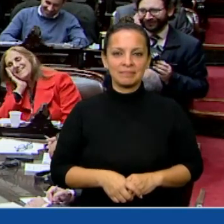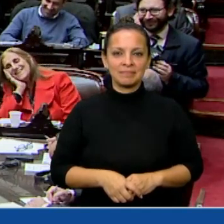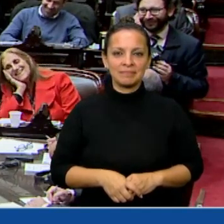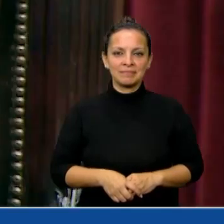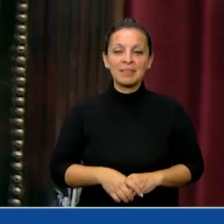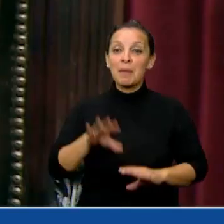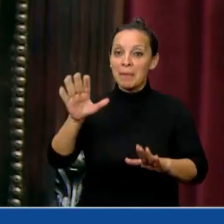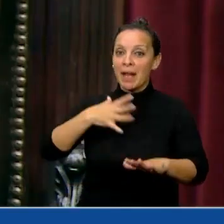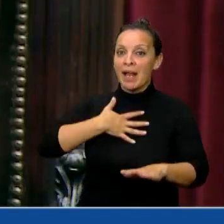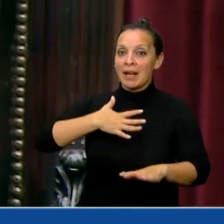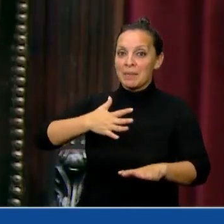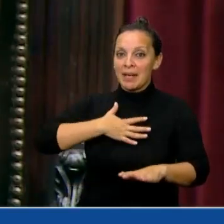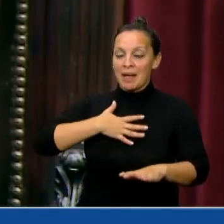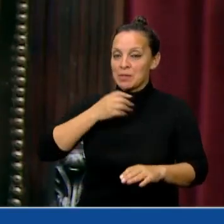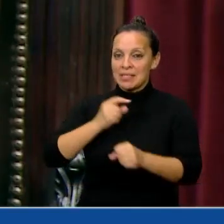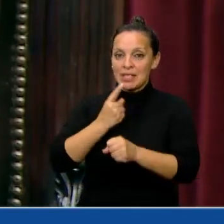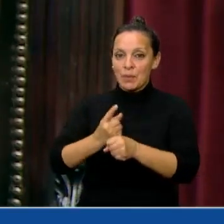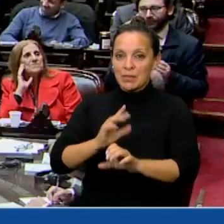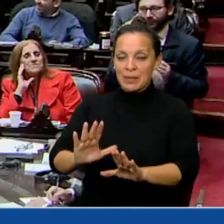Para respirar, porque es imposible, si no.